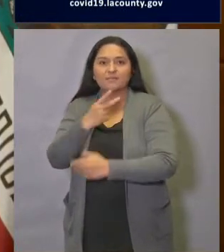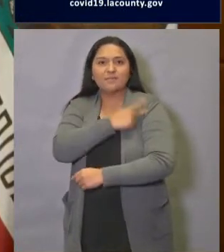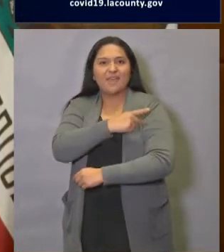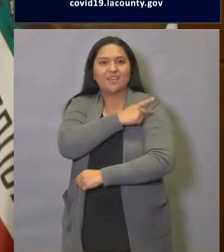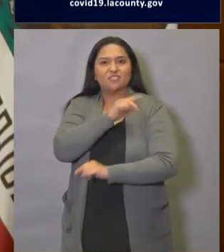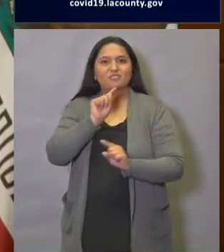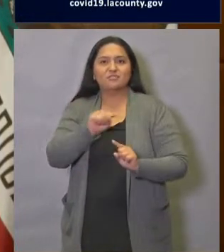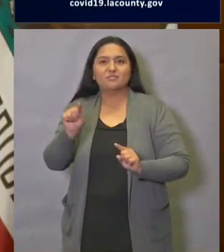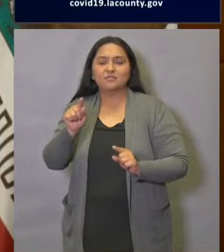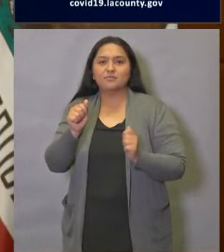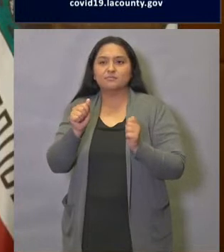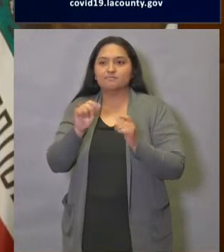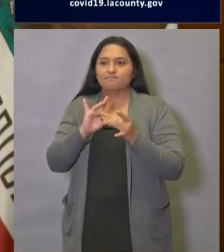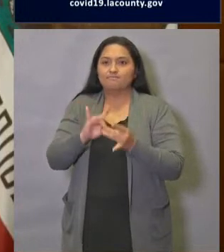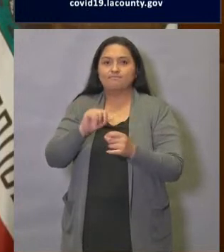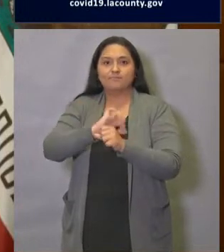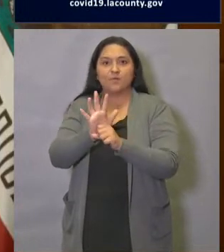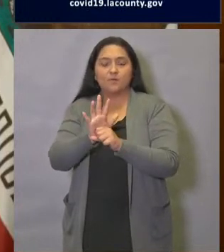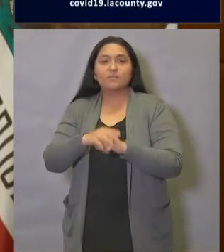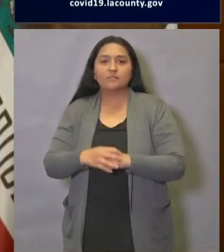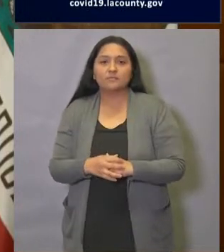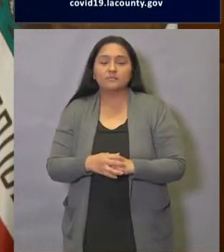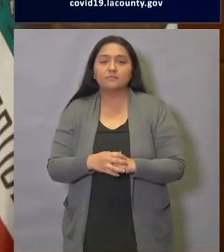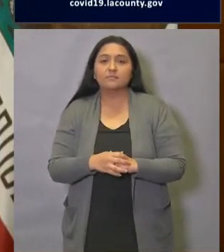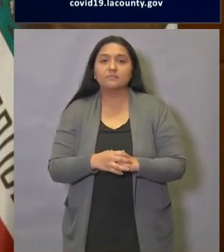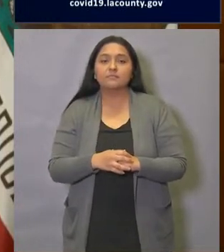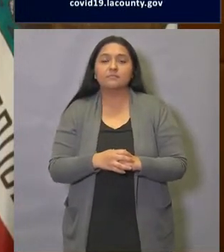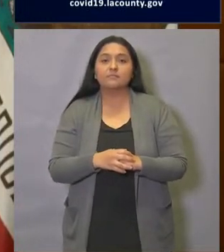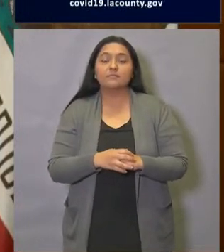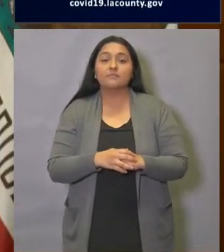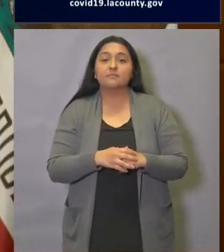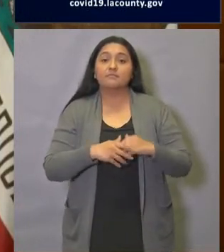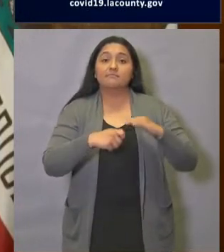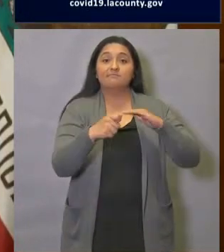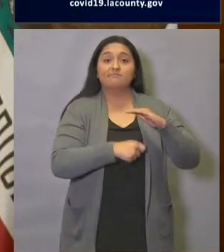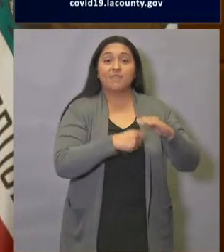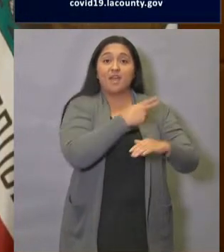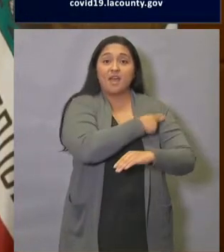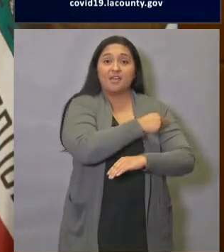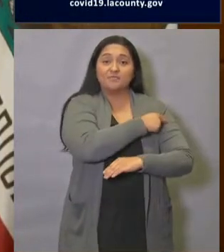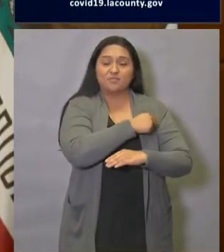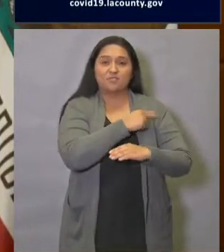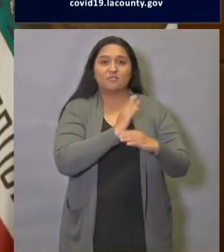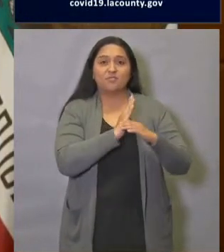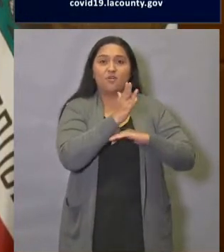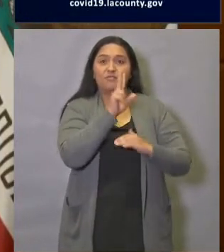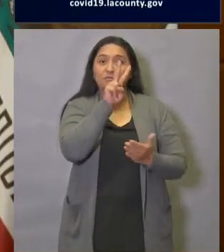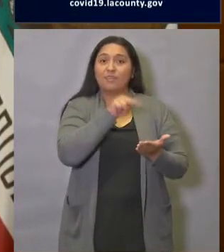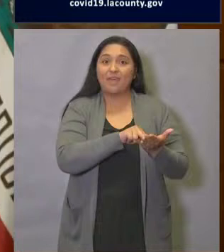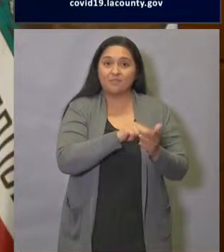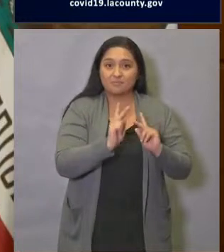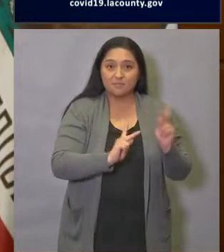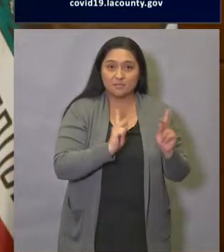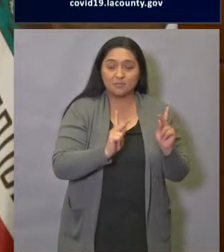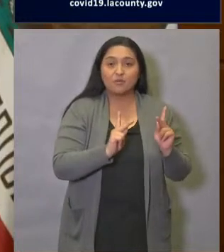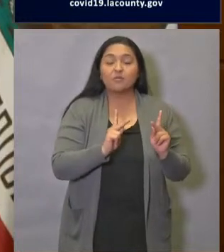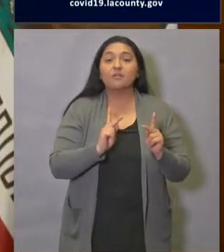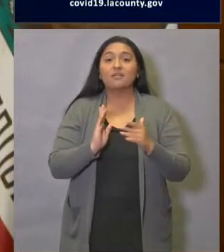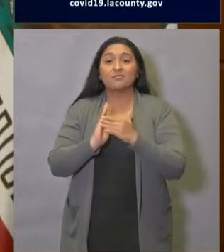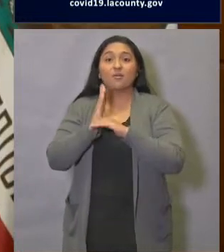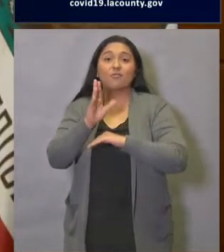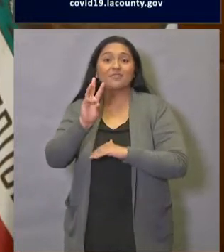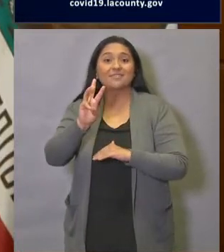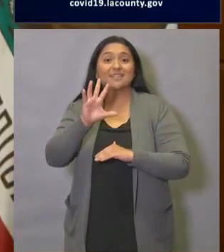COVID-19, con casi 2,000 personas hospitalizadas y más que 600 personas